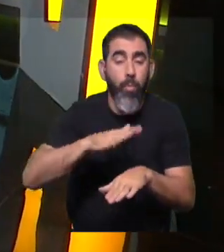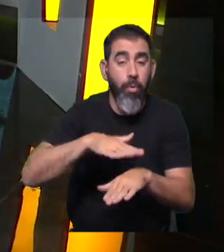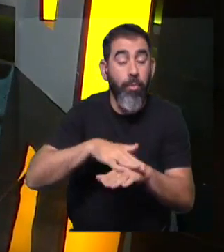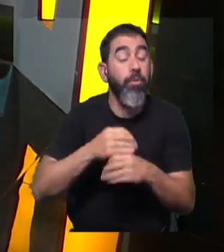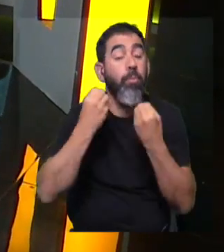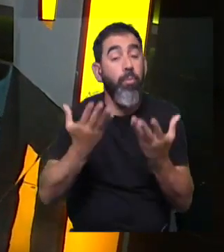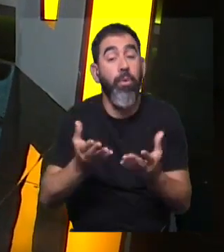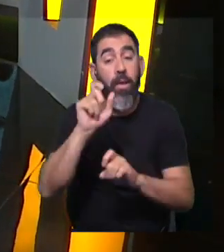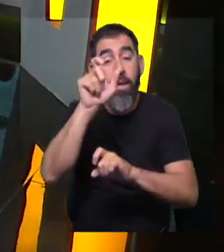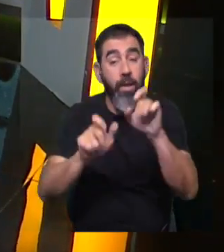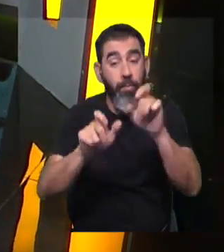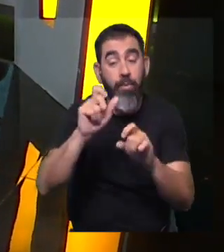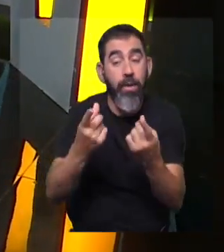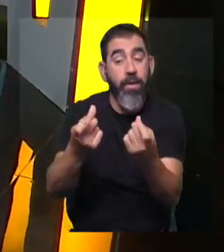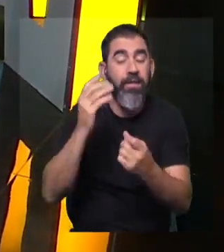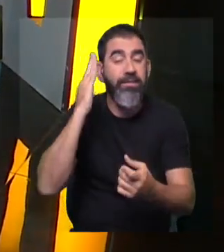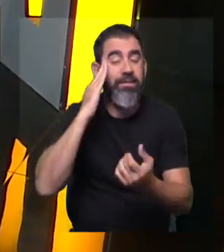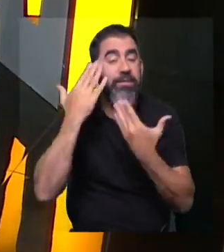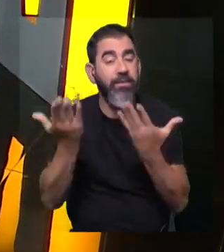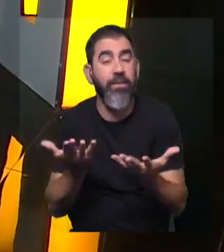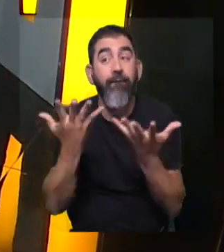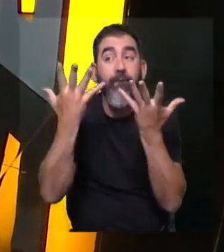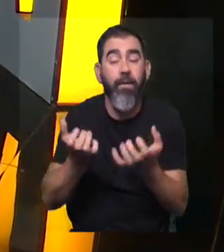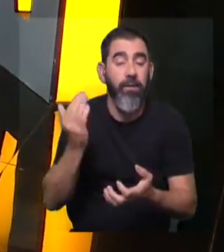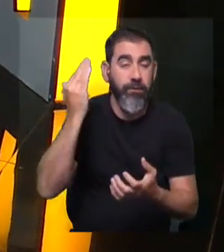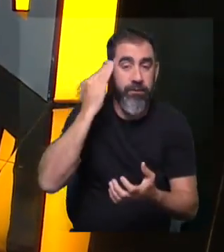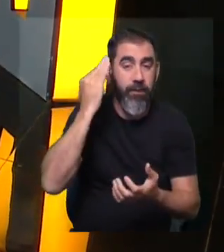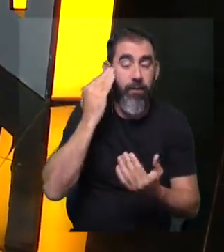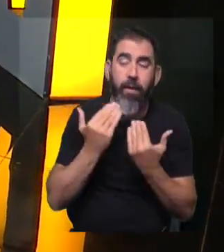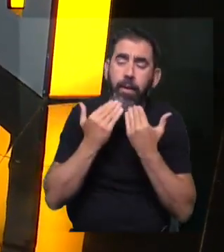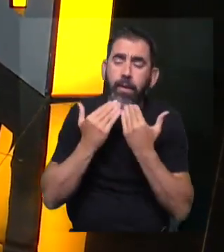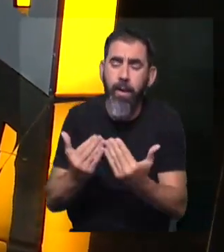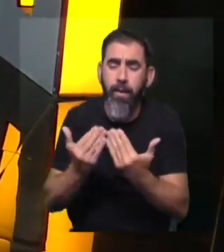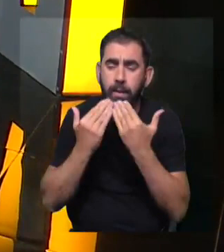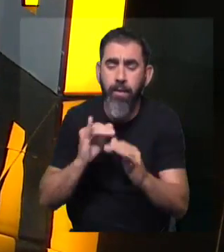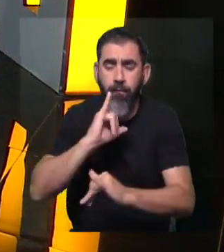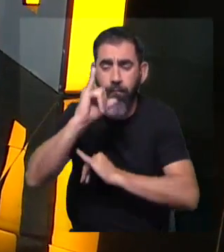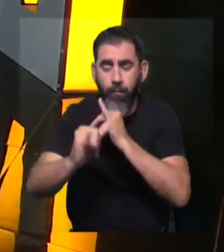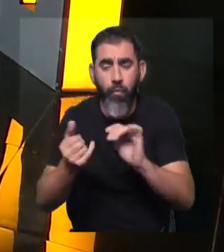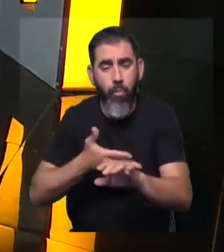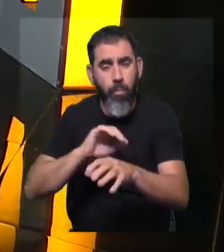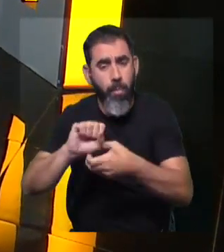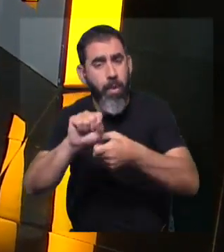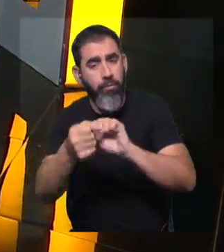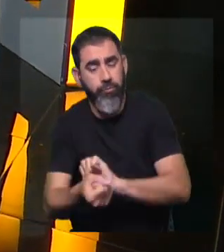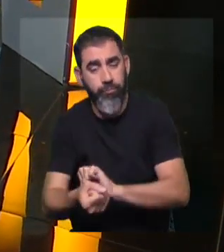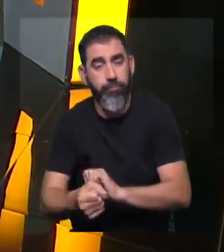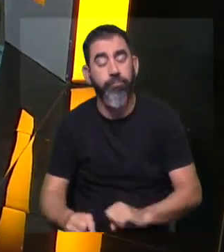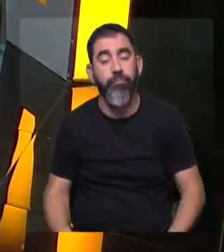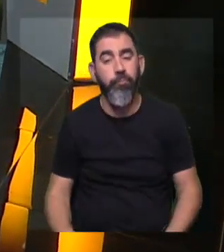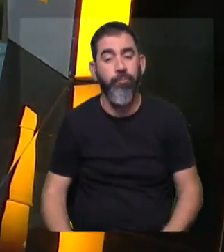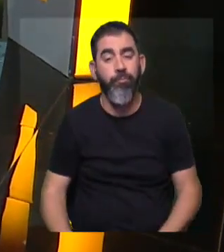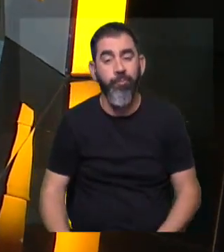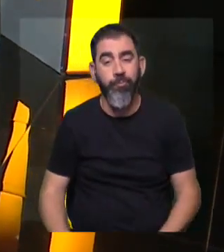porque la gente realmente necesitaba saber y quería saber y agradecía el esfuerzo que hacíamos. Entonces, sí es cierto, en ese momento